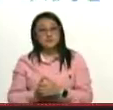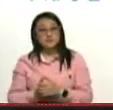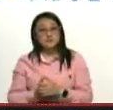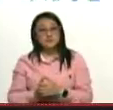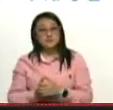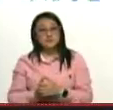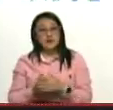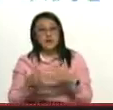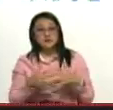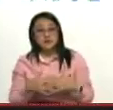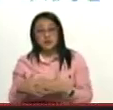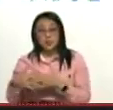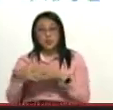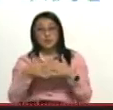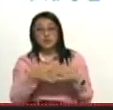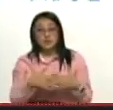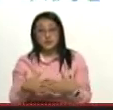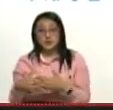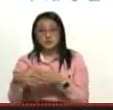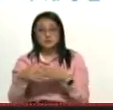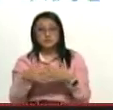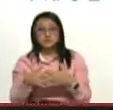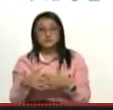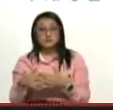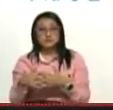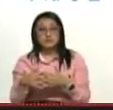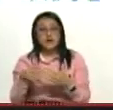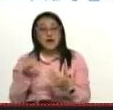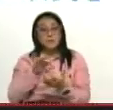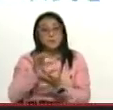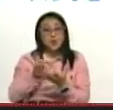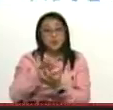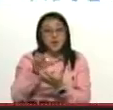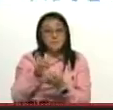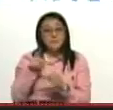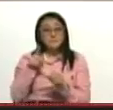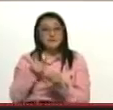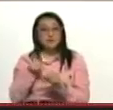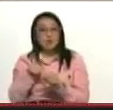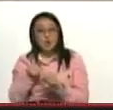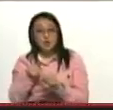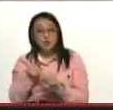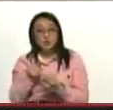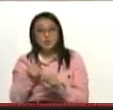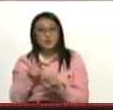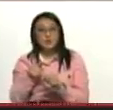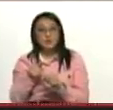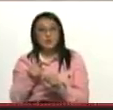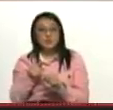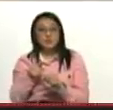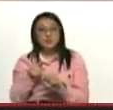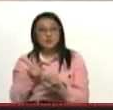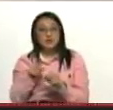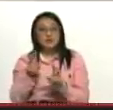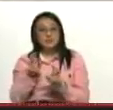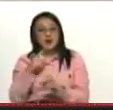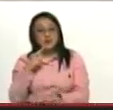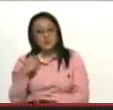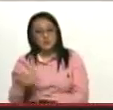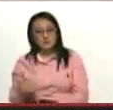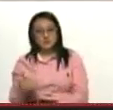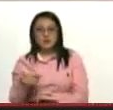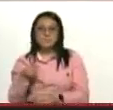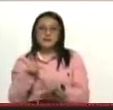Estados Unidos los Estados Unidos de América tiene problemas con el petróleo con la tubería rusa quiere que